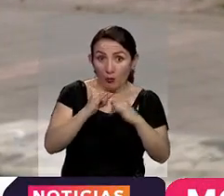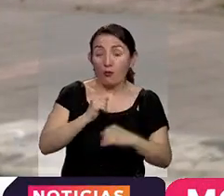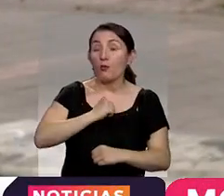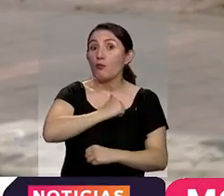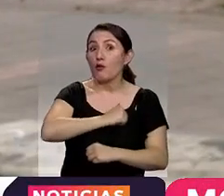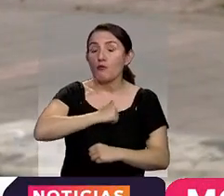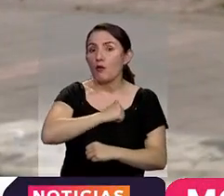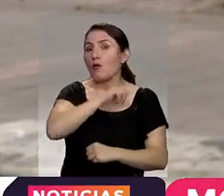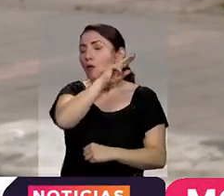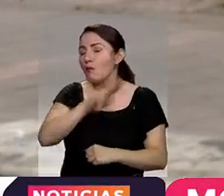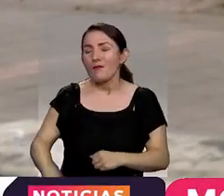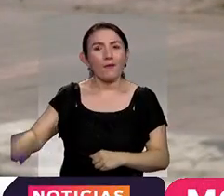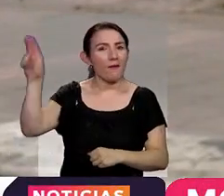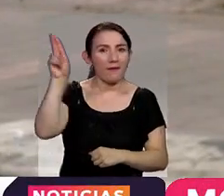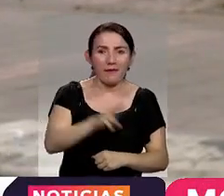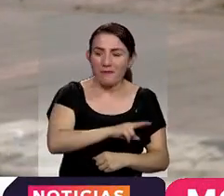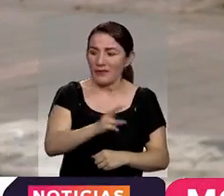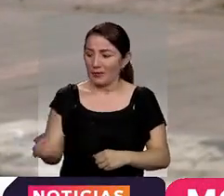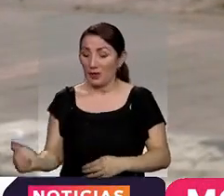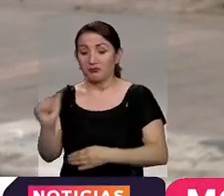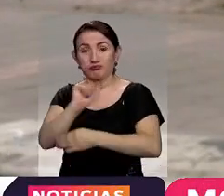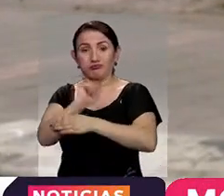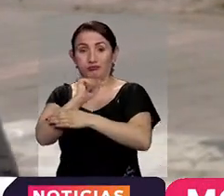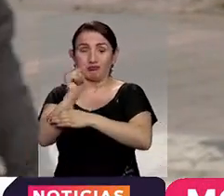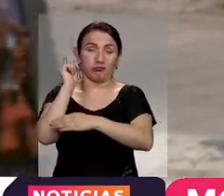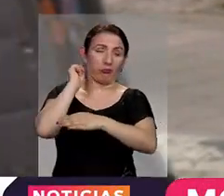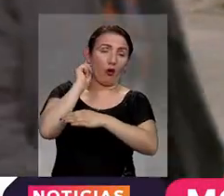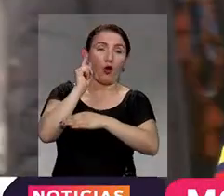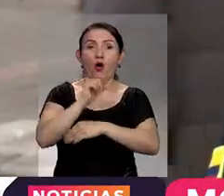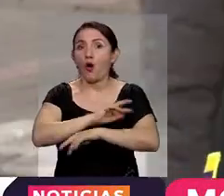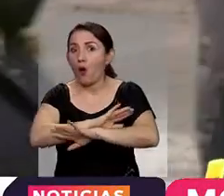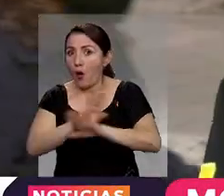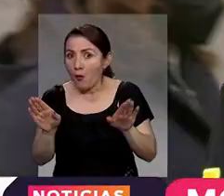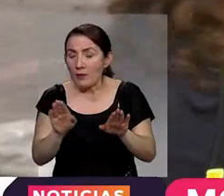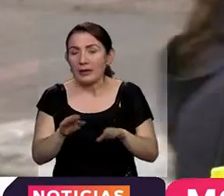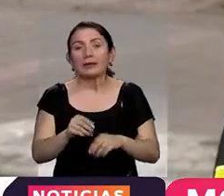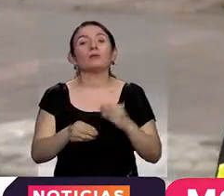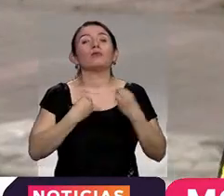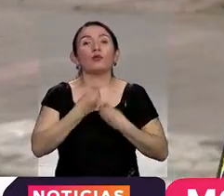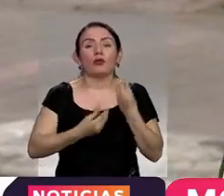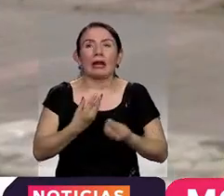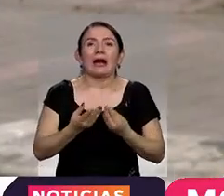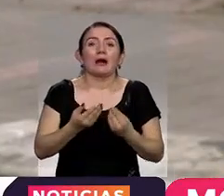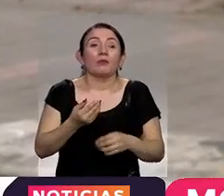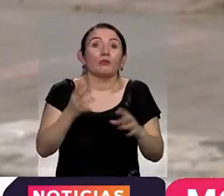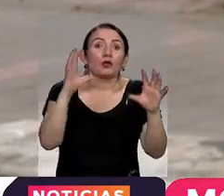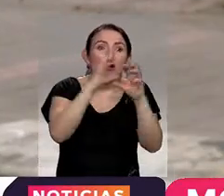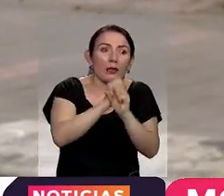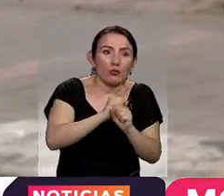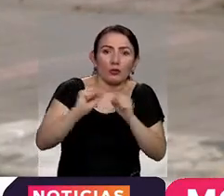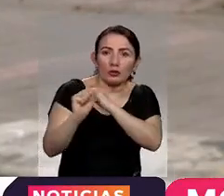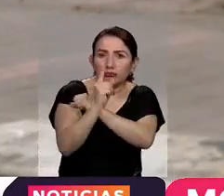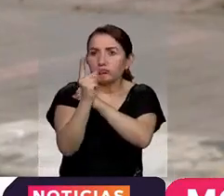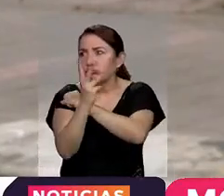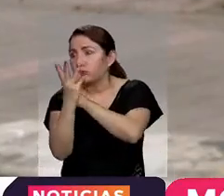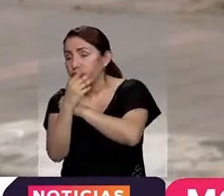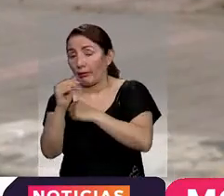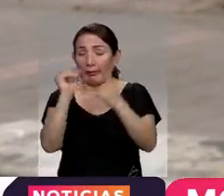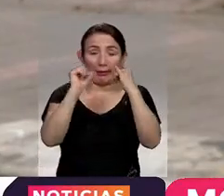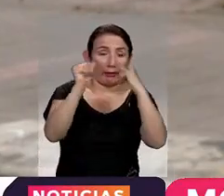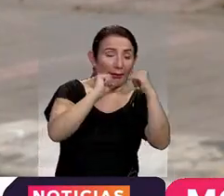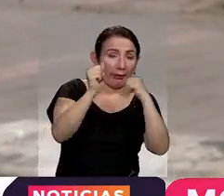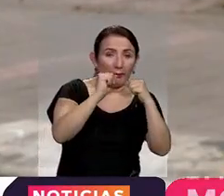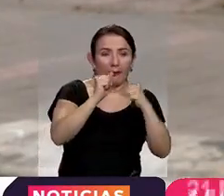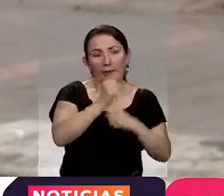motivo, vaya a conducir. Si estuvo hasta altas horas de la noche, de la madrugada, en estas